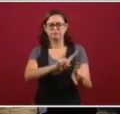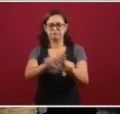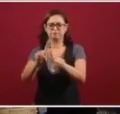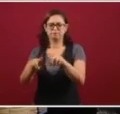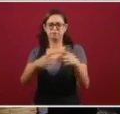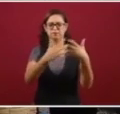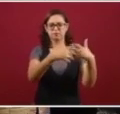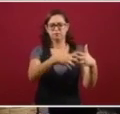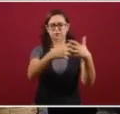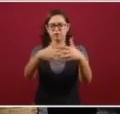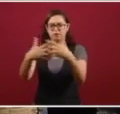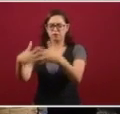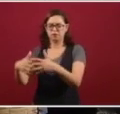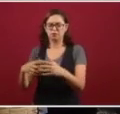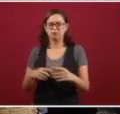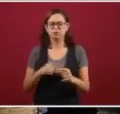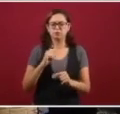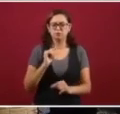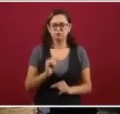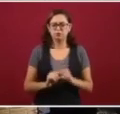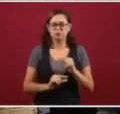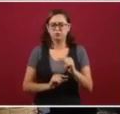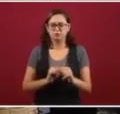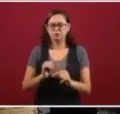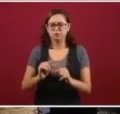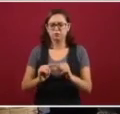¿Cuál ha sido el comportamiento? ¿Cómo va